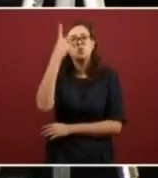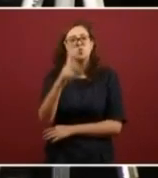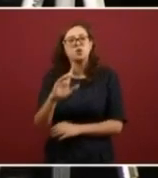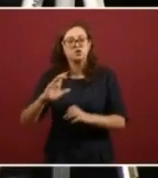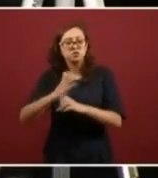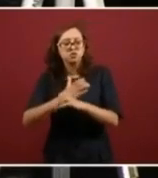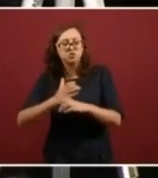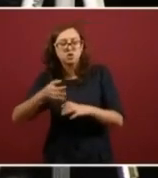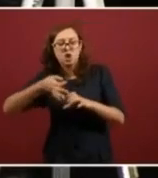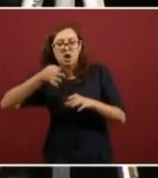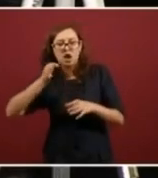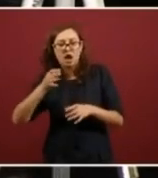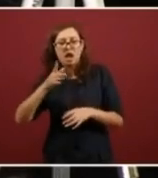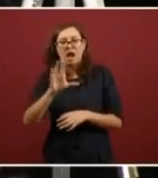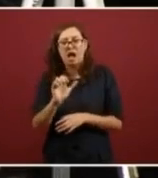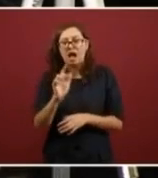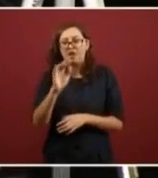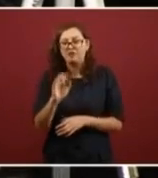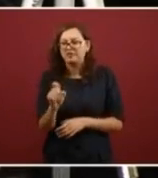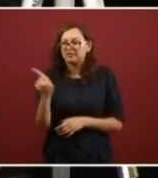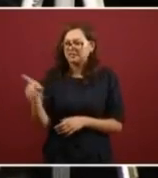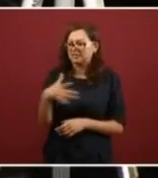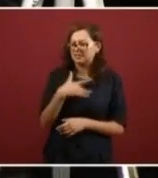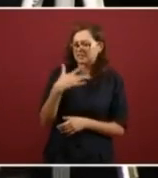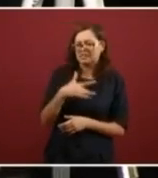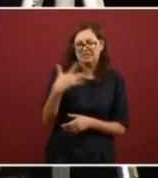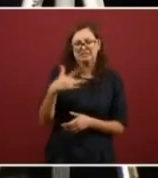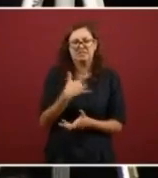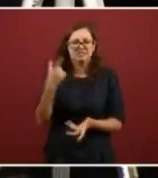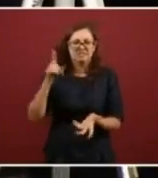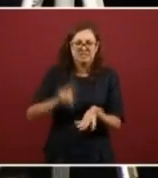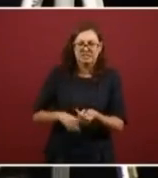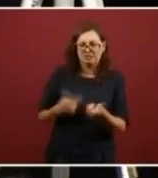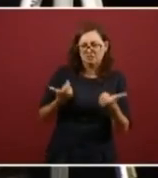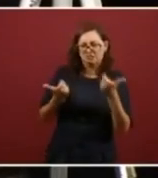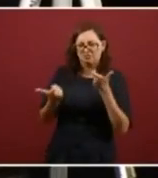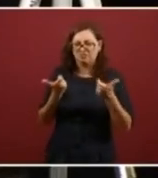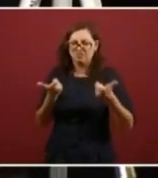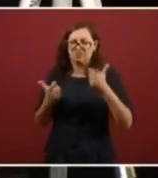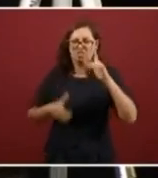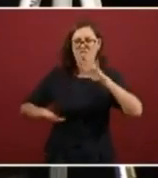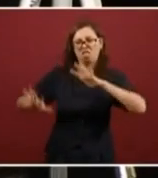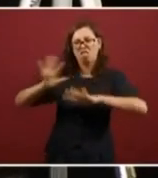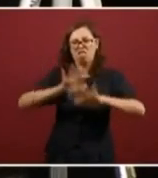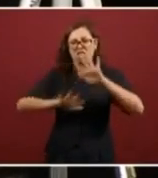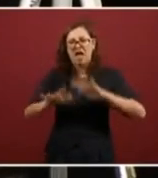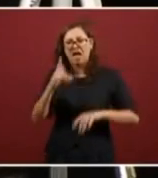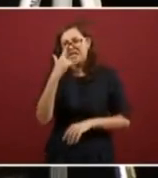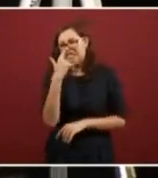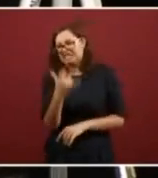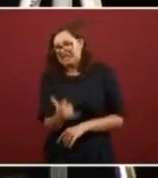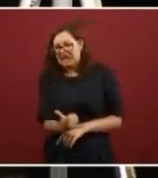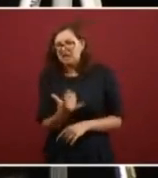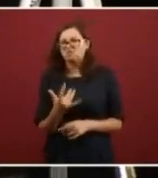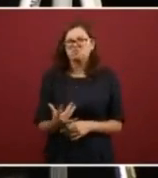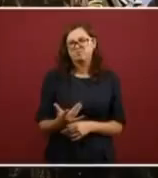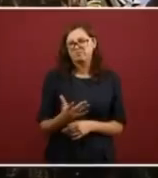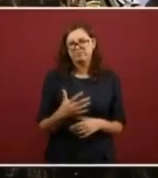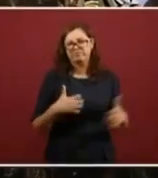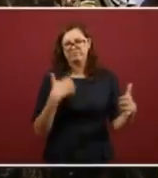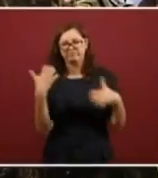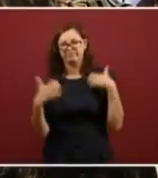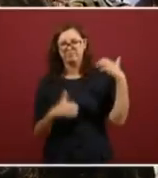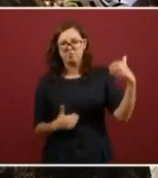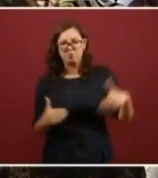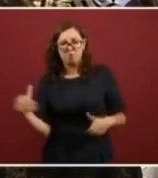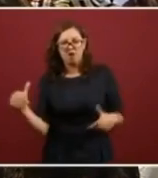la manipulación del precio. ¿Qué nos podría explicar de esto? Bueno, tenemos